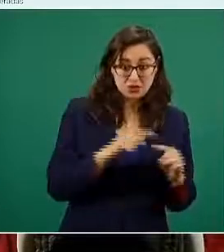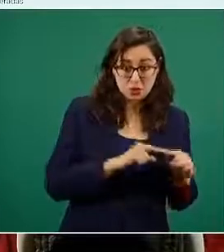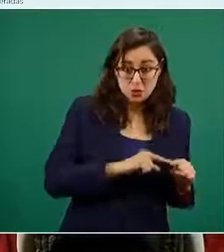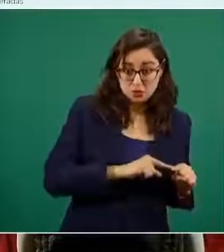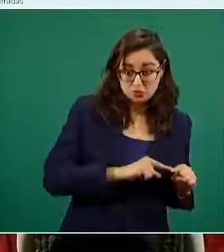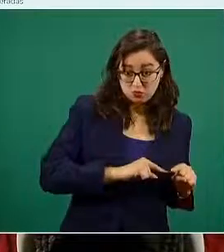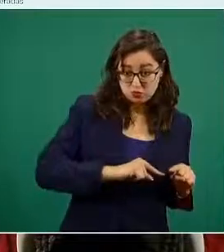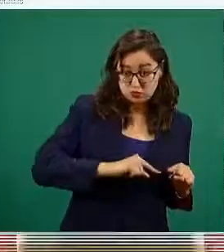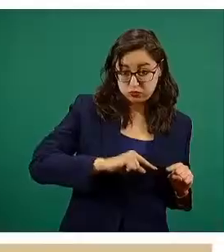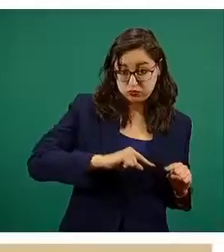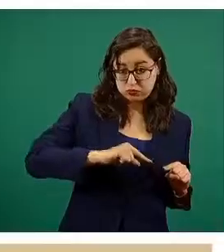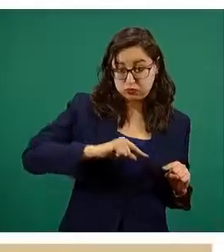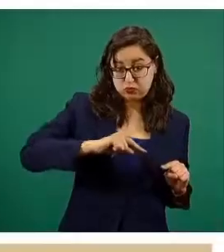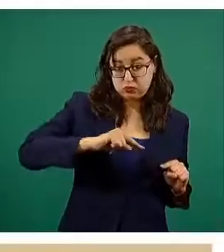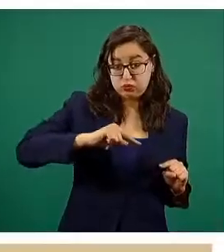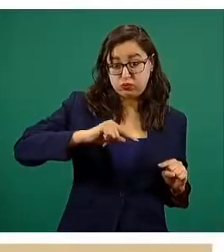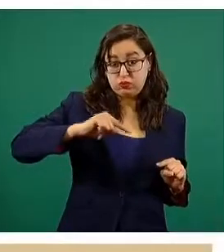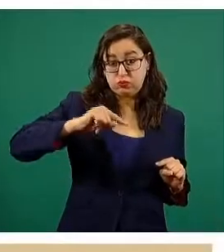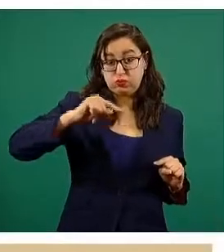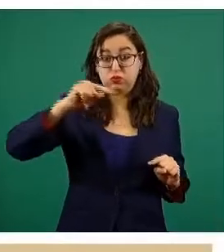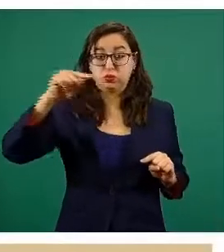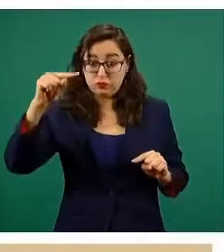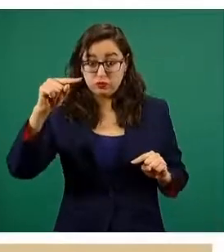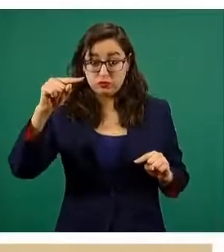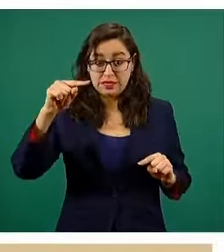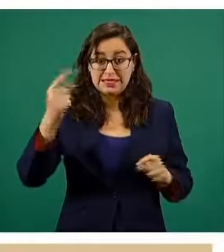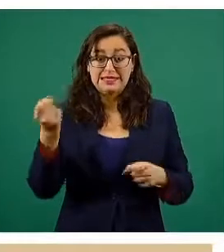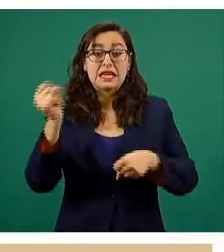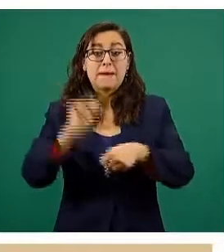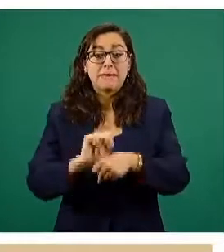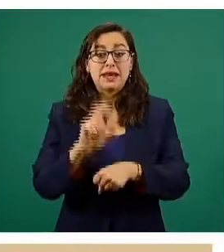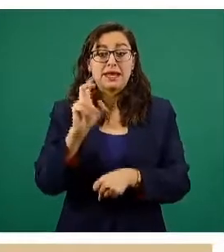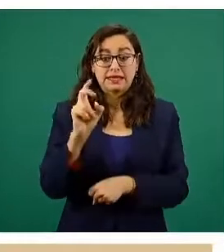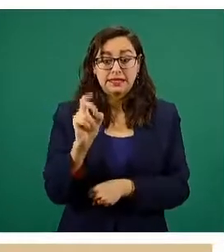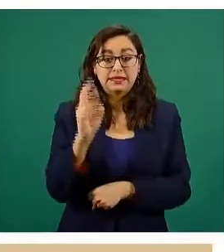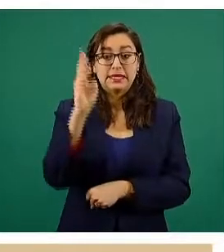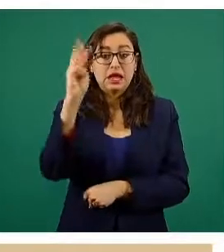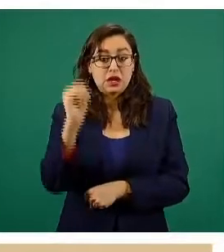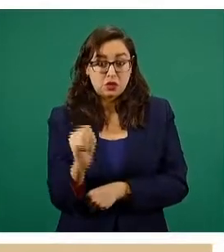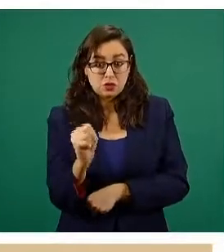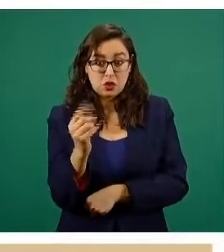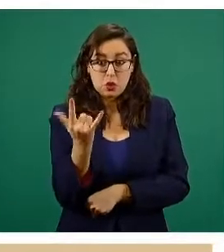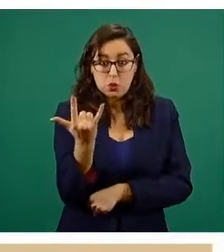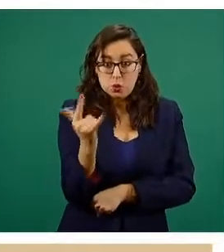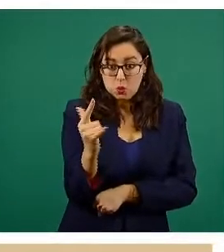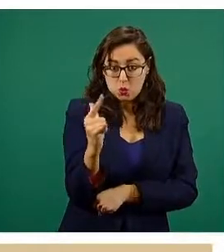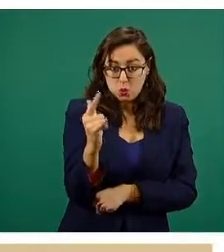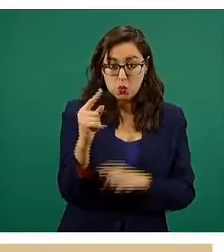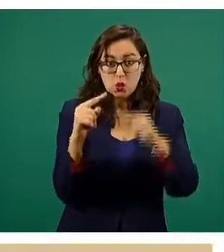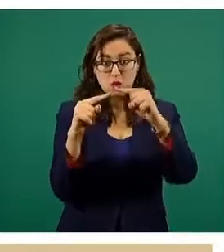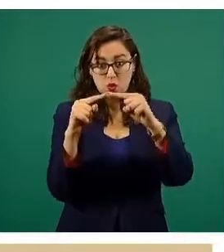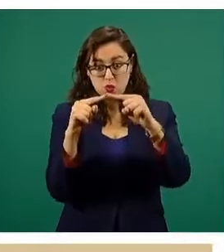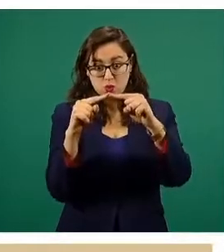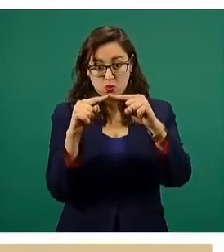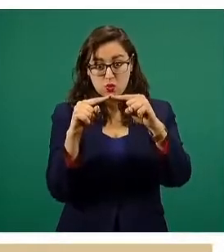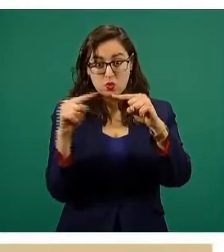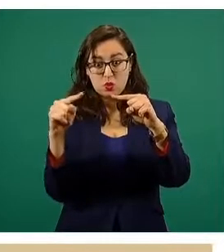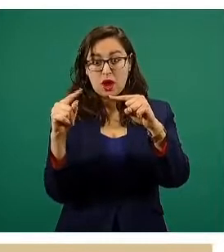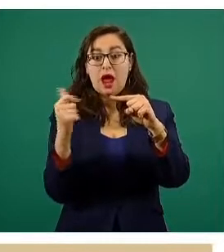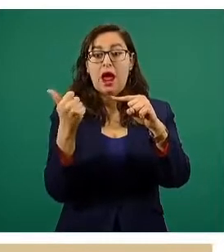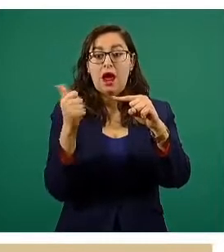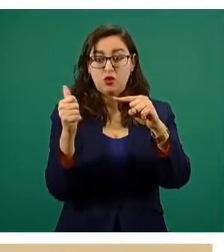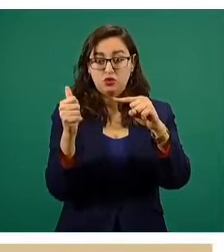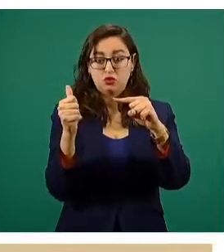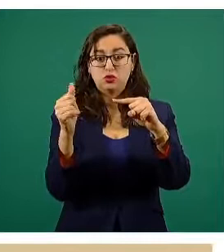hasta la semana 39 del año, la última semana de julio. Posteriormente, durante agosto